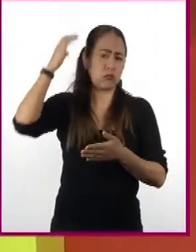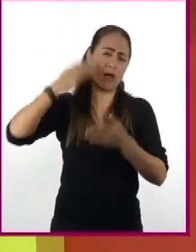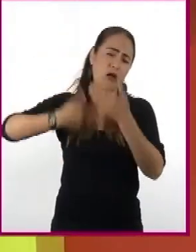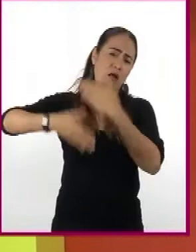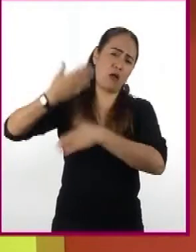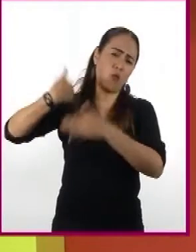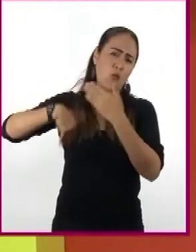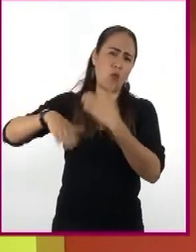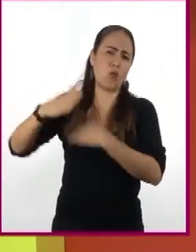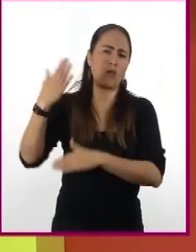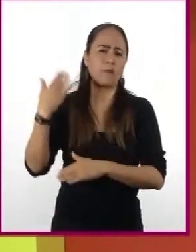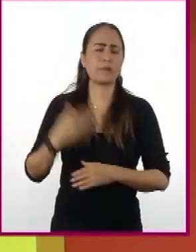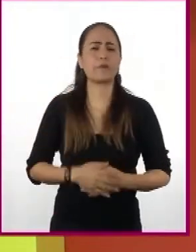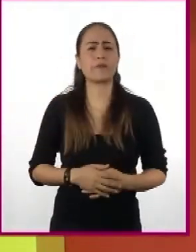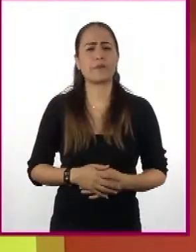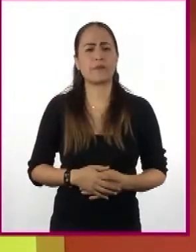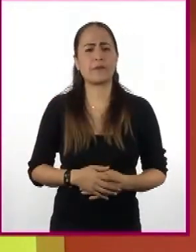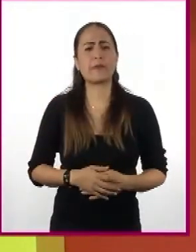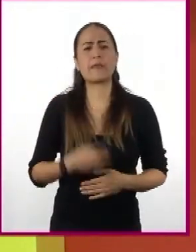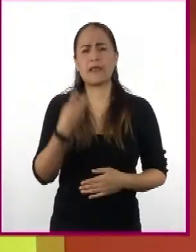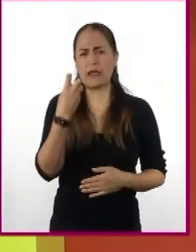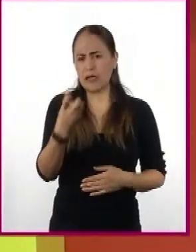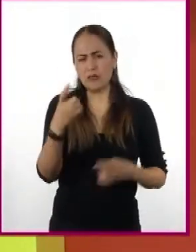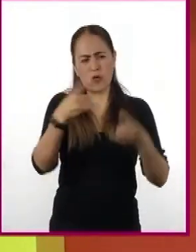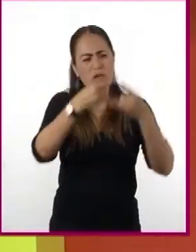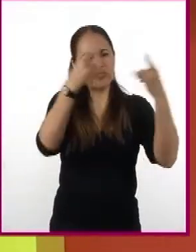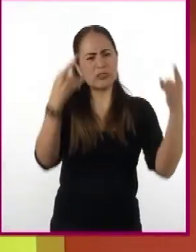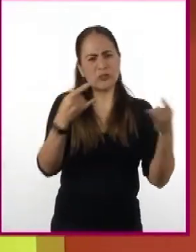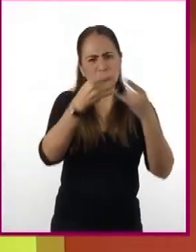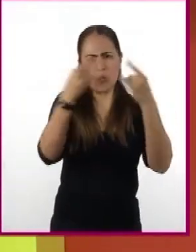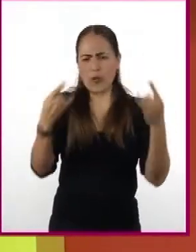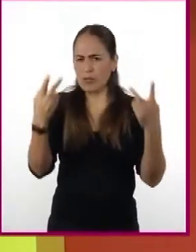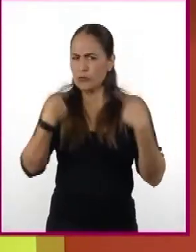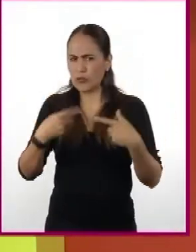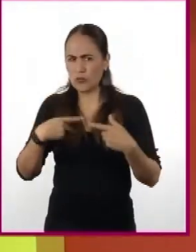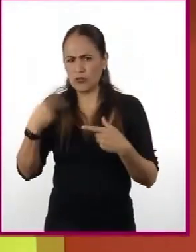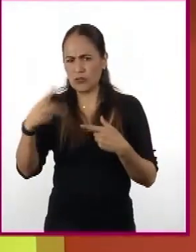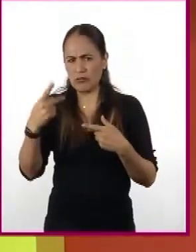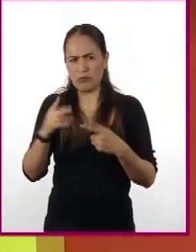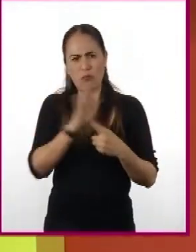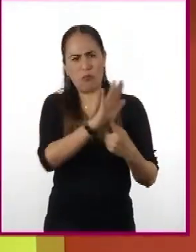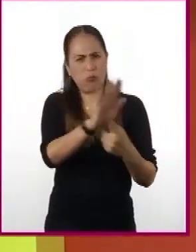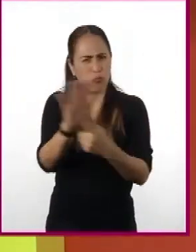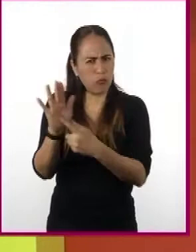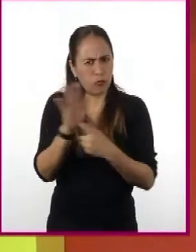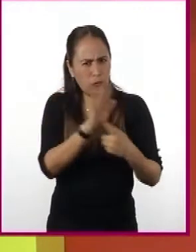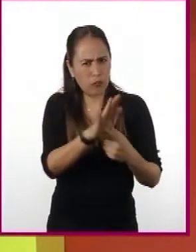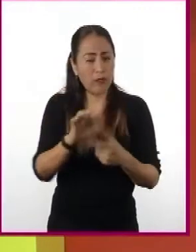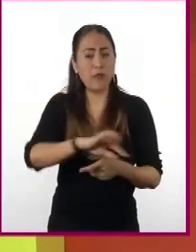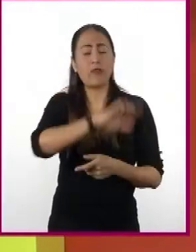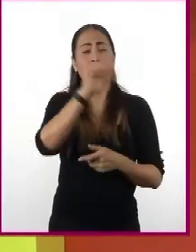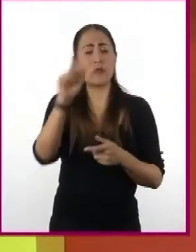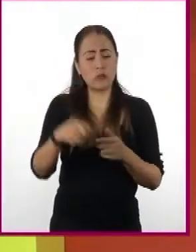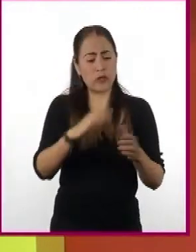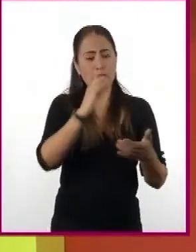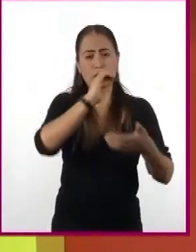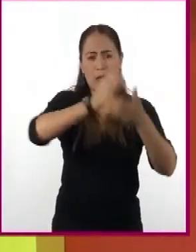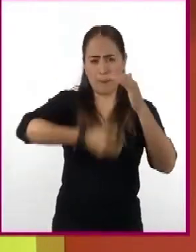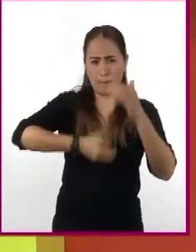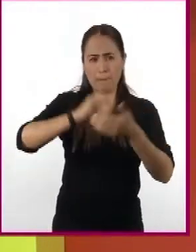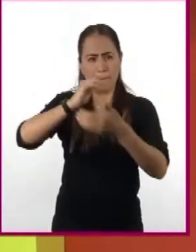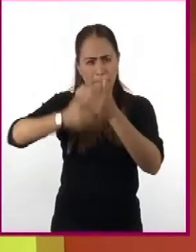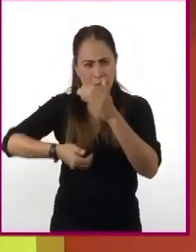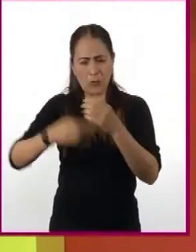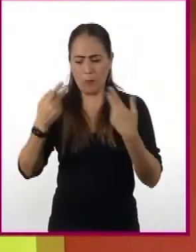Se ofrecen primero algunas muestras de testimonios indígenas originales y a continuación las páginas o capítulos de